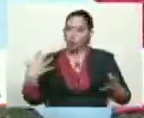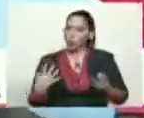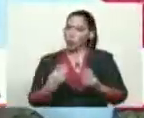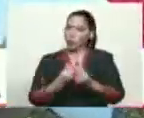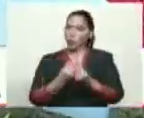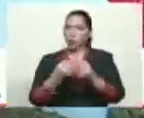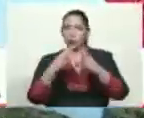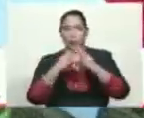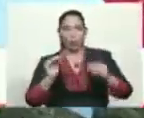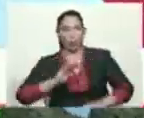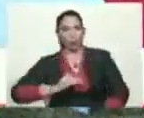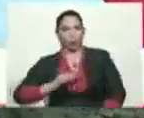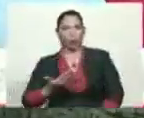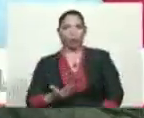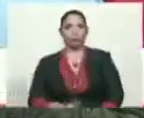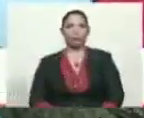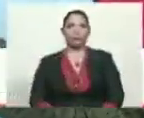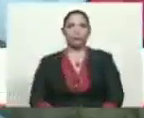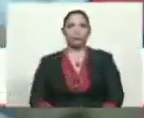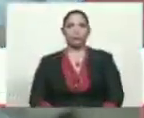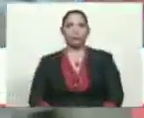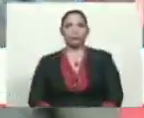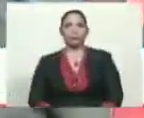todo es posible